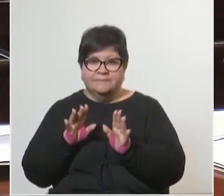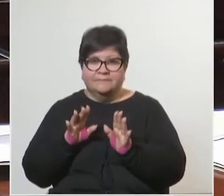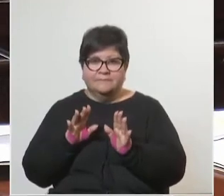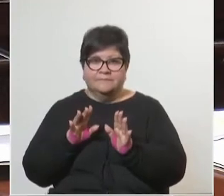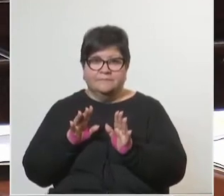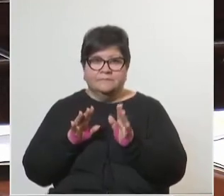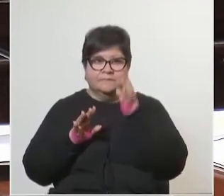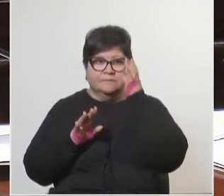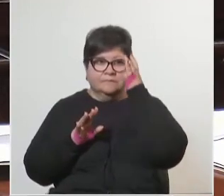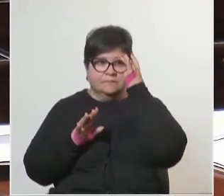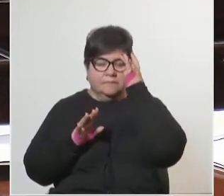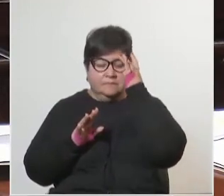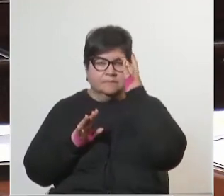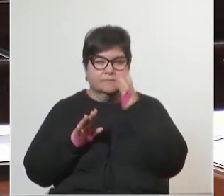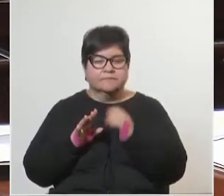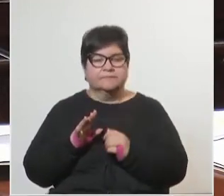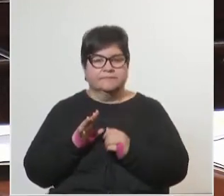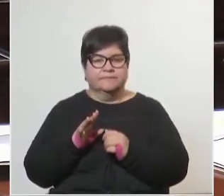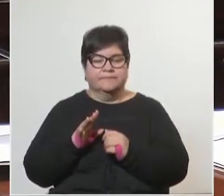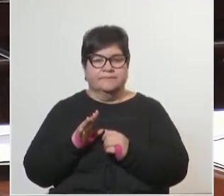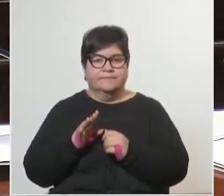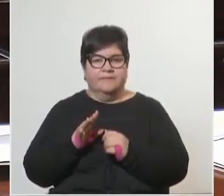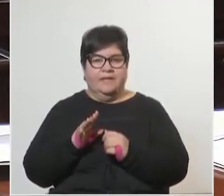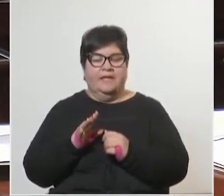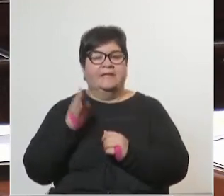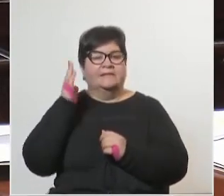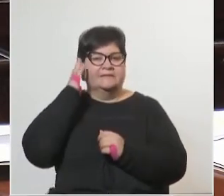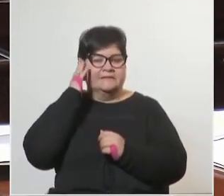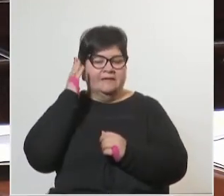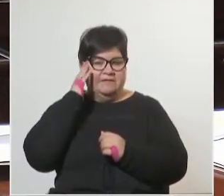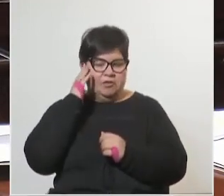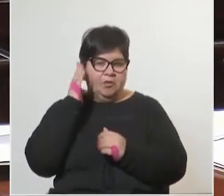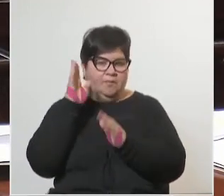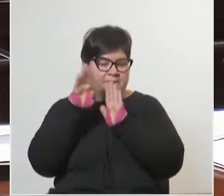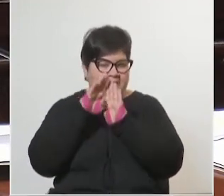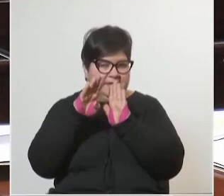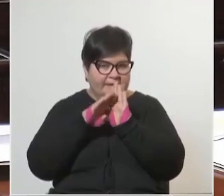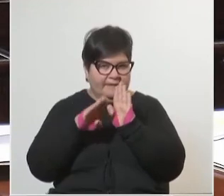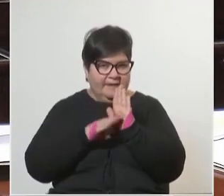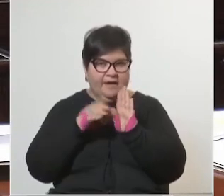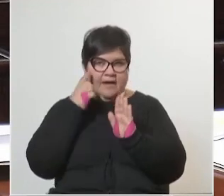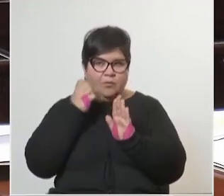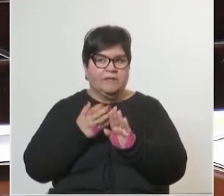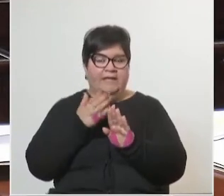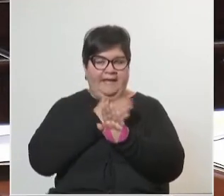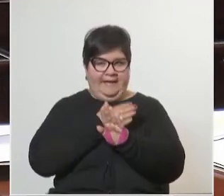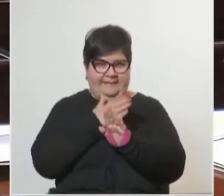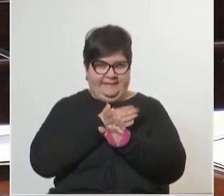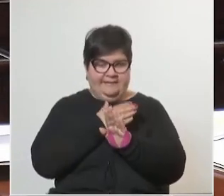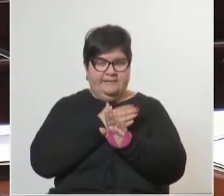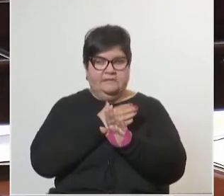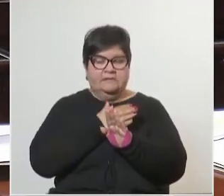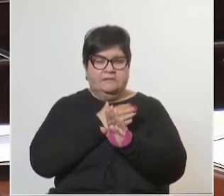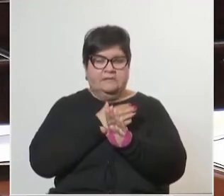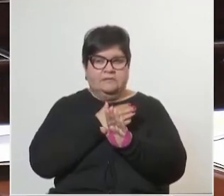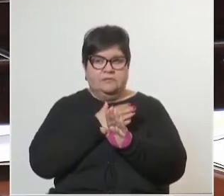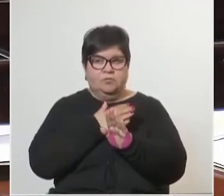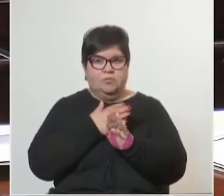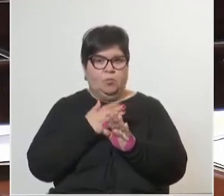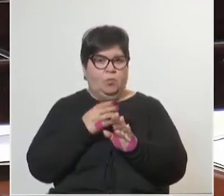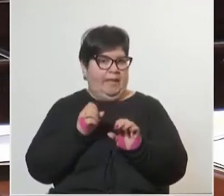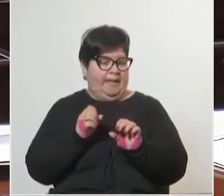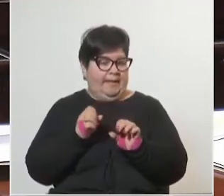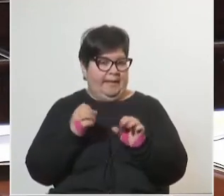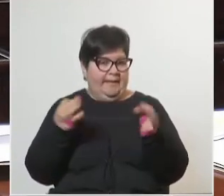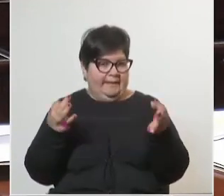que teniendo en cuenta la finalidad de las medidas cautelares, no me parece inapropiado que se